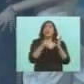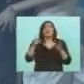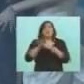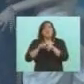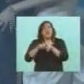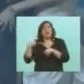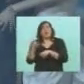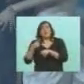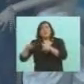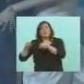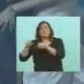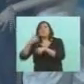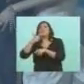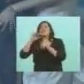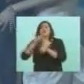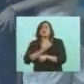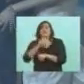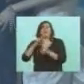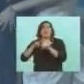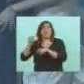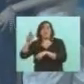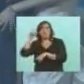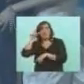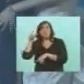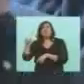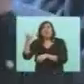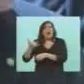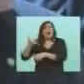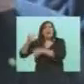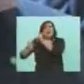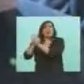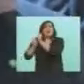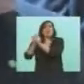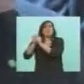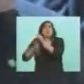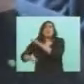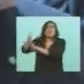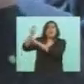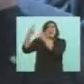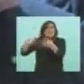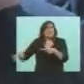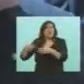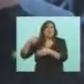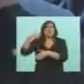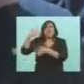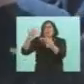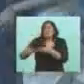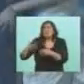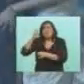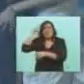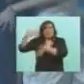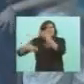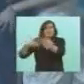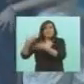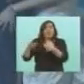resultado impresionante porque ha tenido un desarrollo en la industria con exportación, con generación de proyectos. Yo ayer